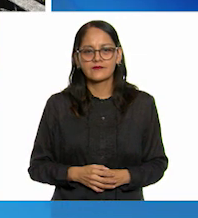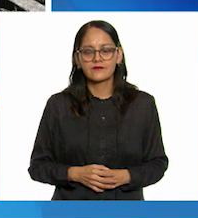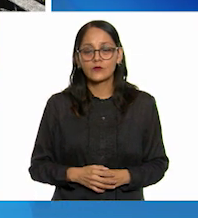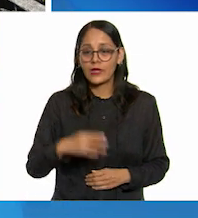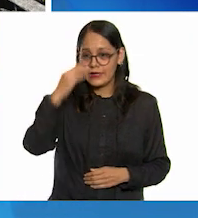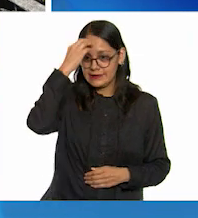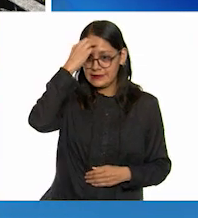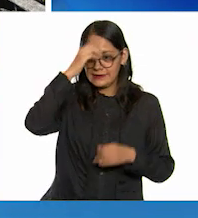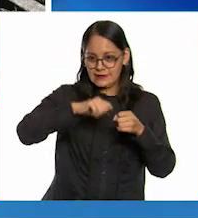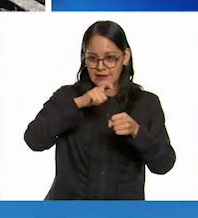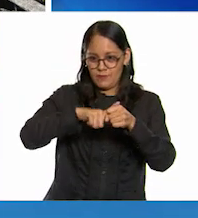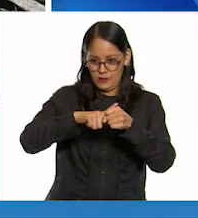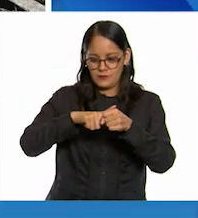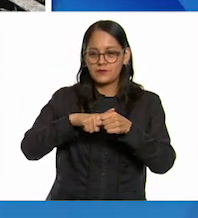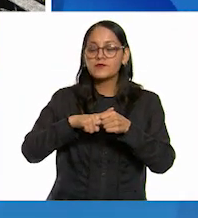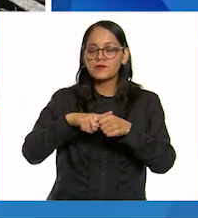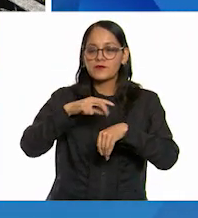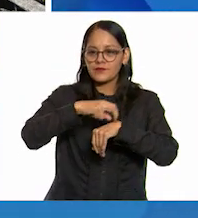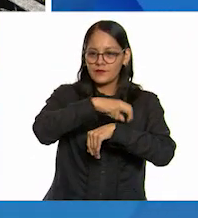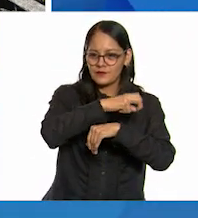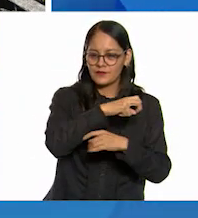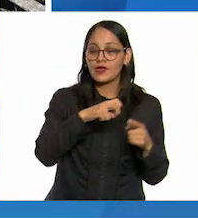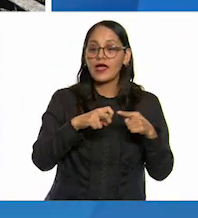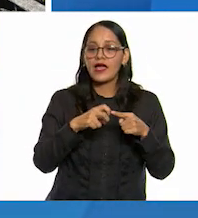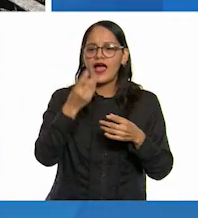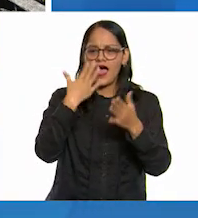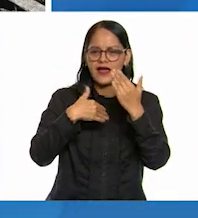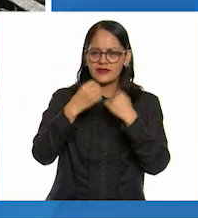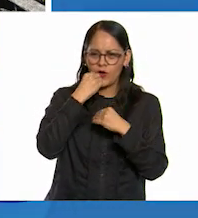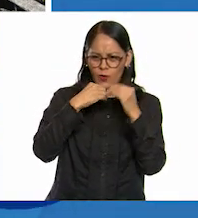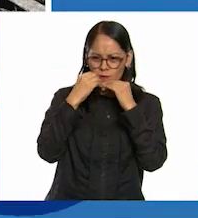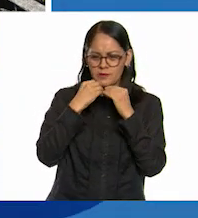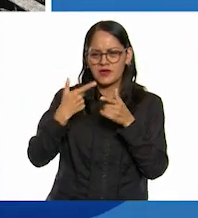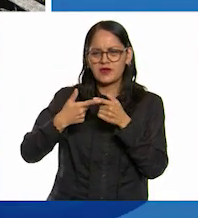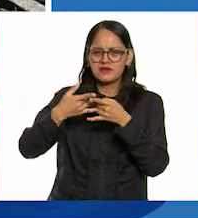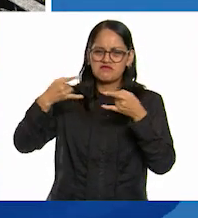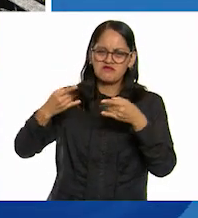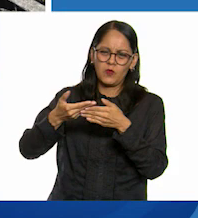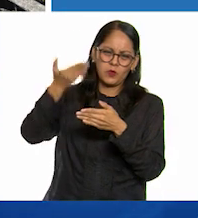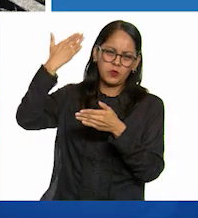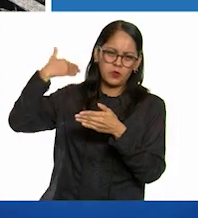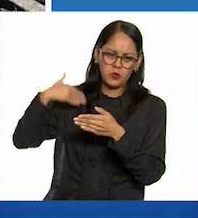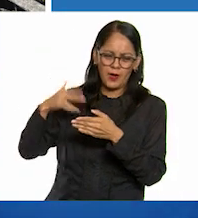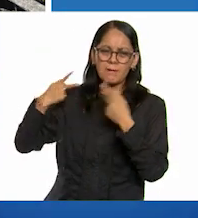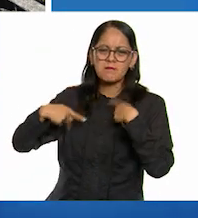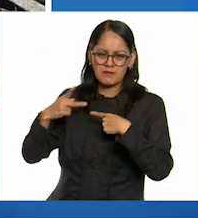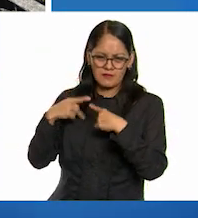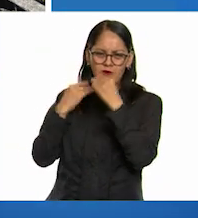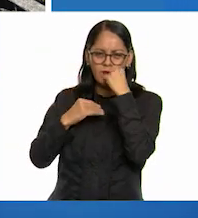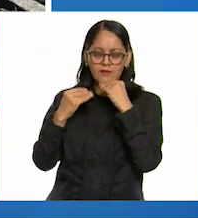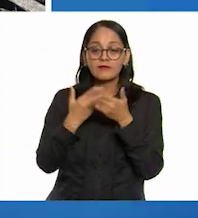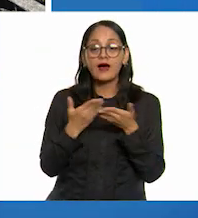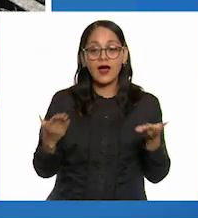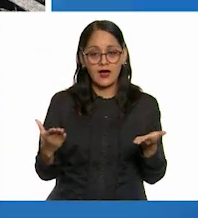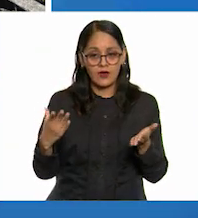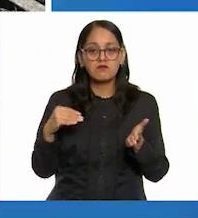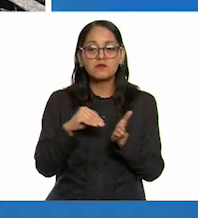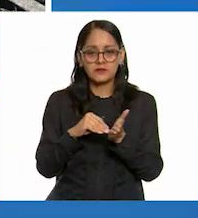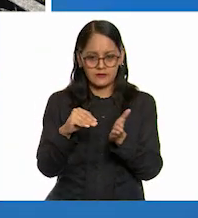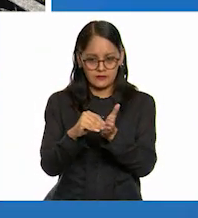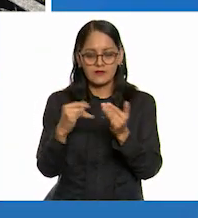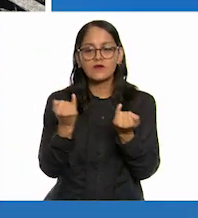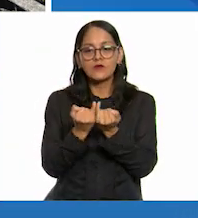Los chapulines eran consumidos en la época prehispánica por nuestros antepasados y en la actualidad